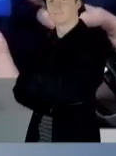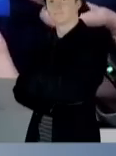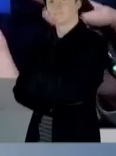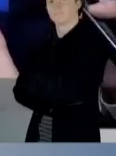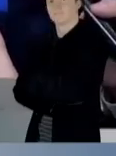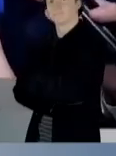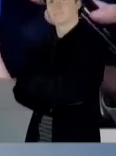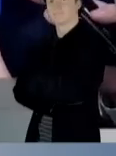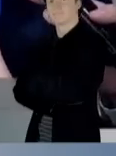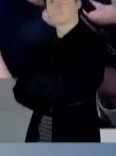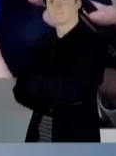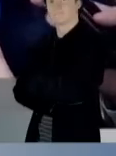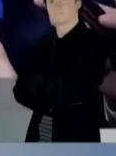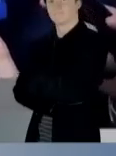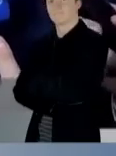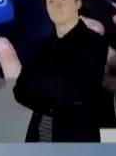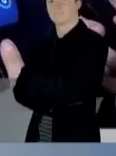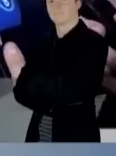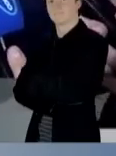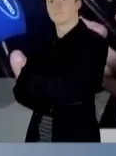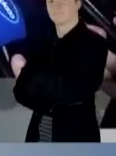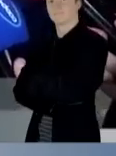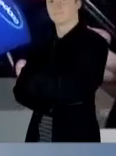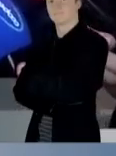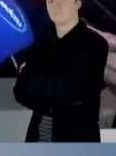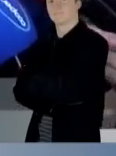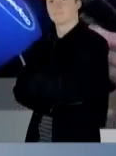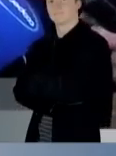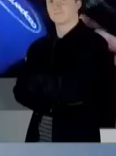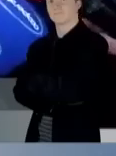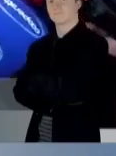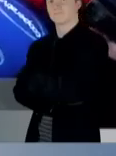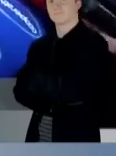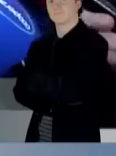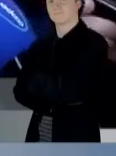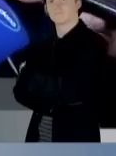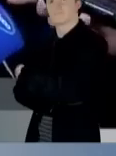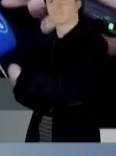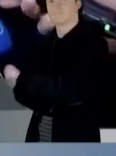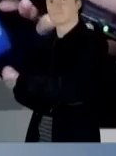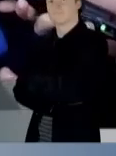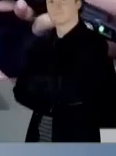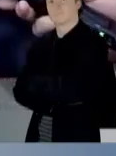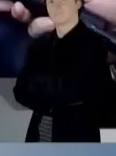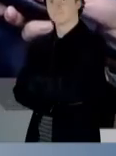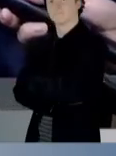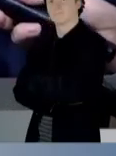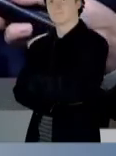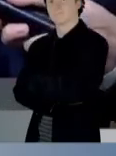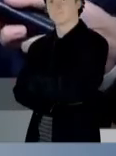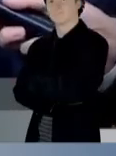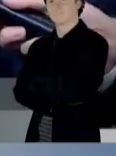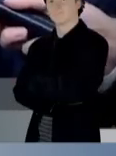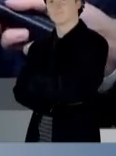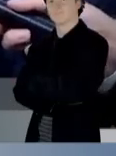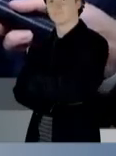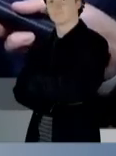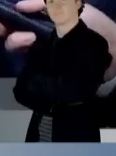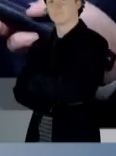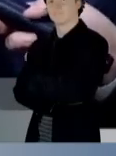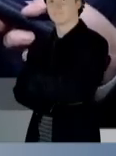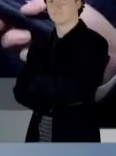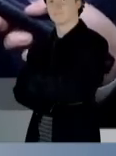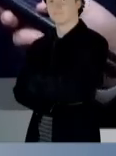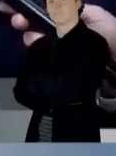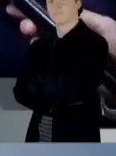bueno y la confirmación la concertación esgrime el argumento de que como los crimen se cometieron en Chile tienen que ser